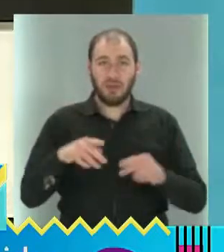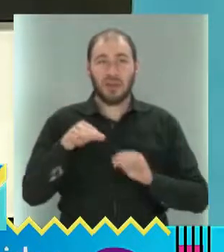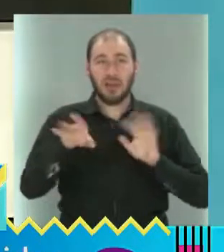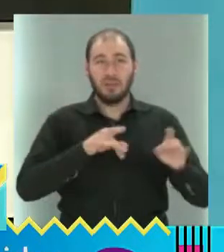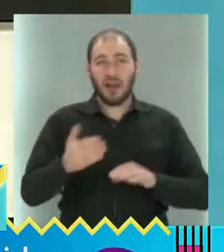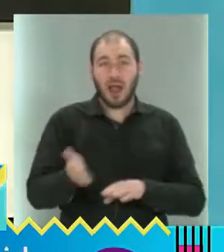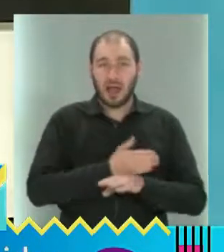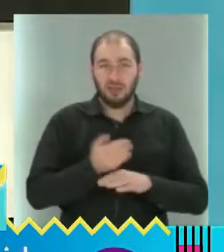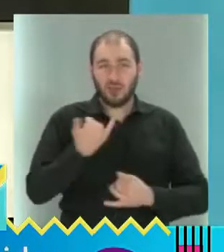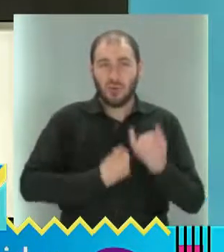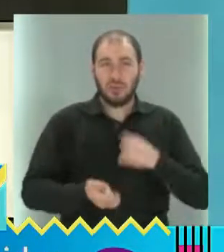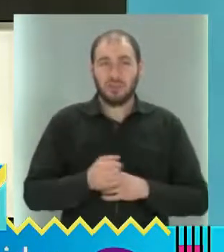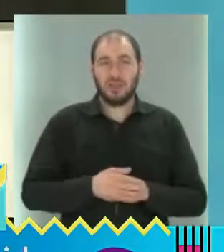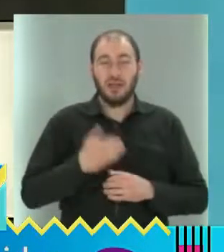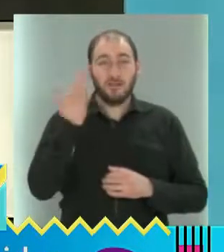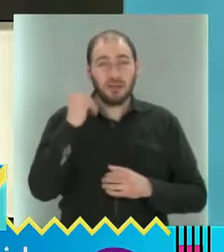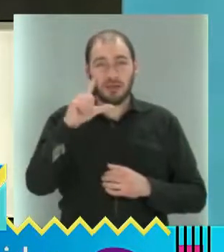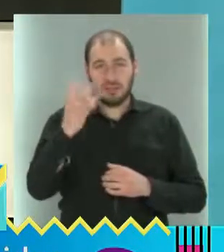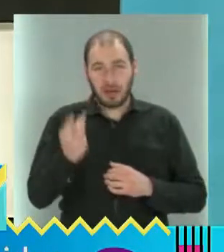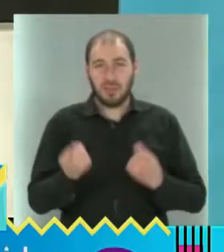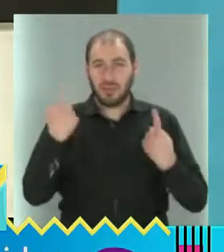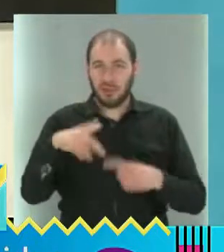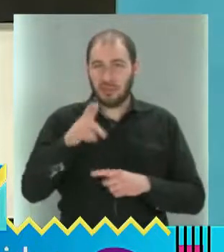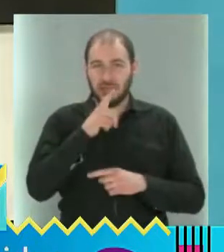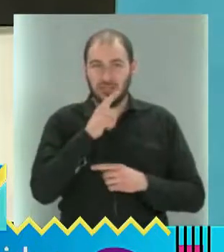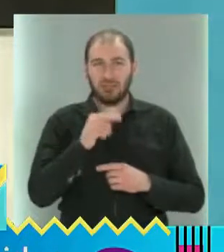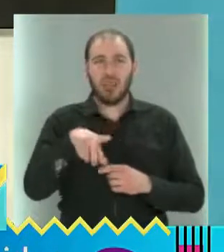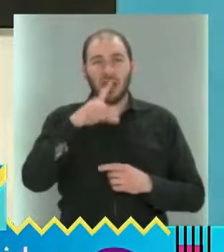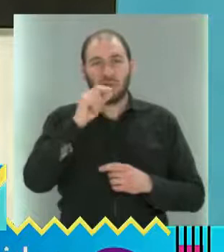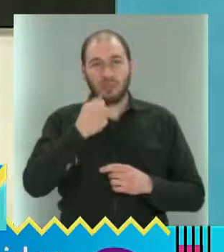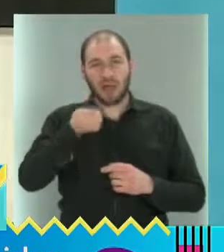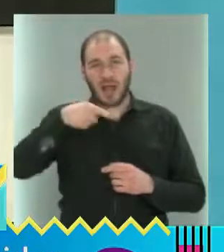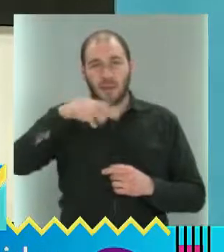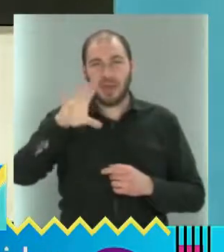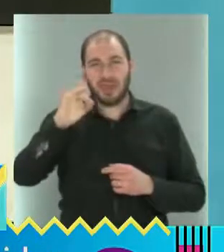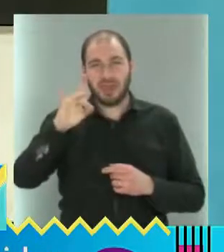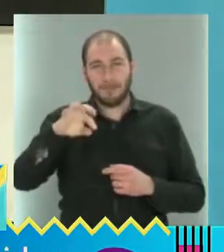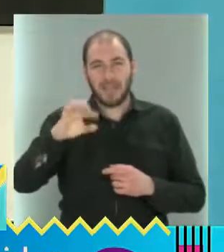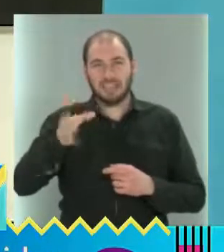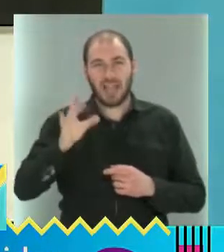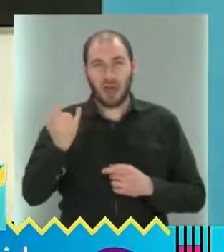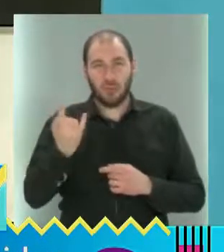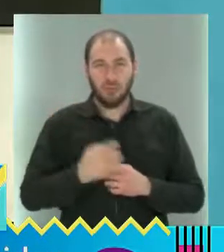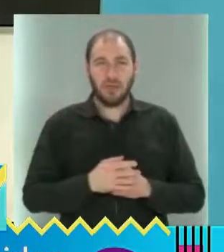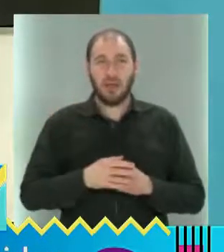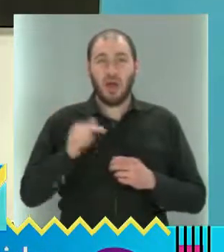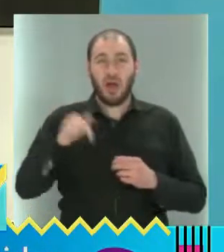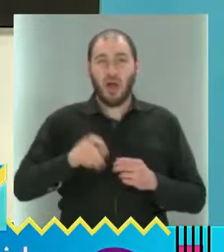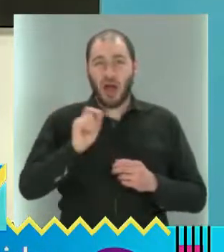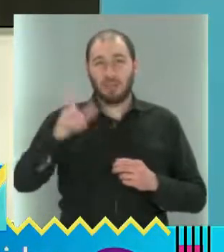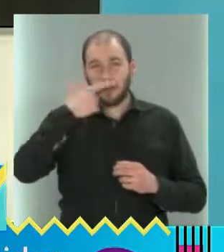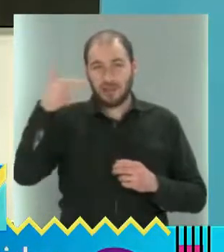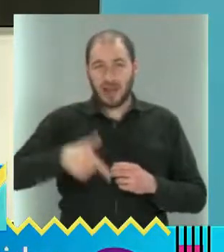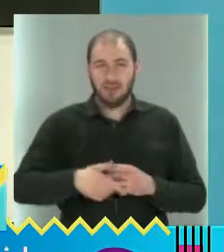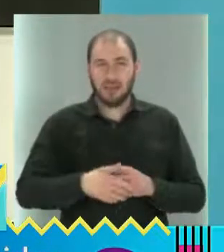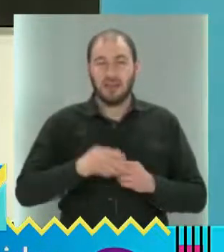invitarlos antes a que participen en redes sociales. Estamos en Facebook y en Instagram como Distintos Parecidos y en Twitter como @DPSenalu. Hoy, aumento de